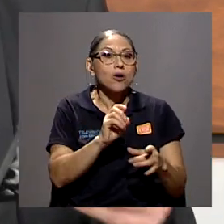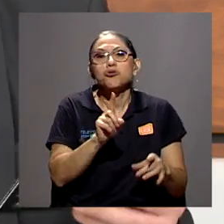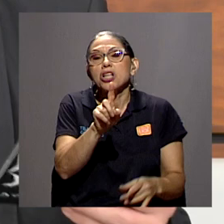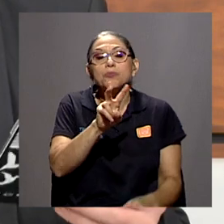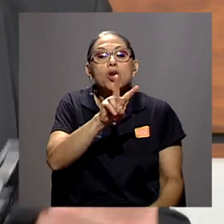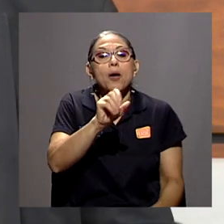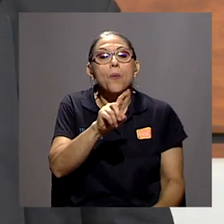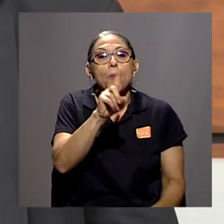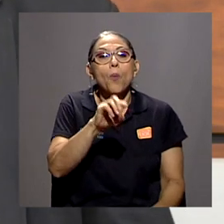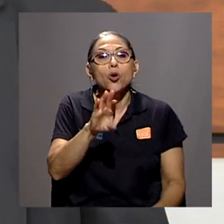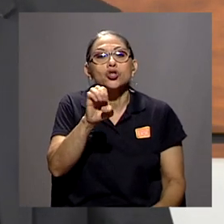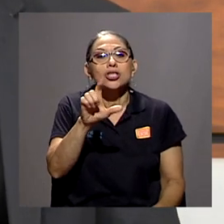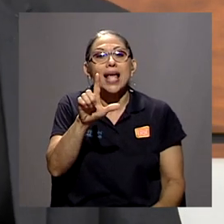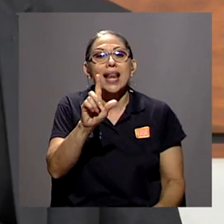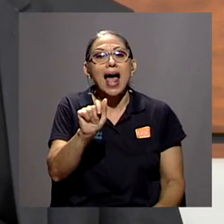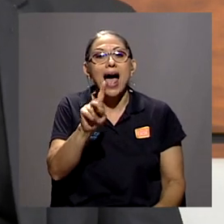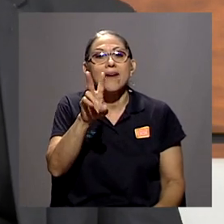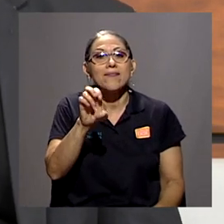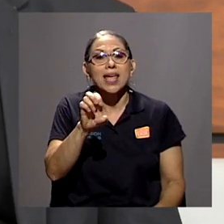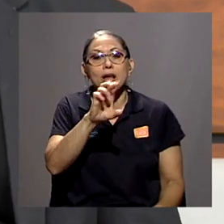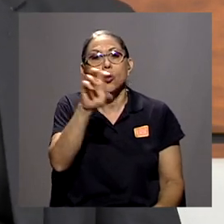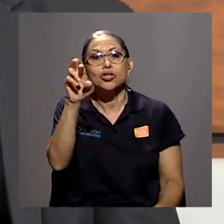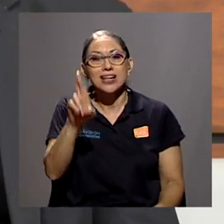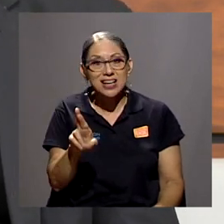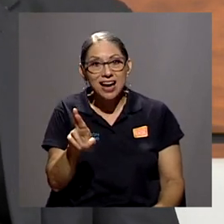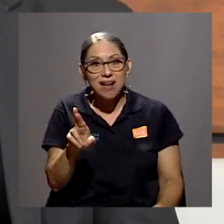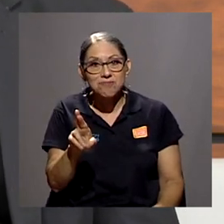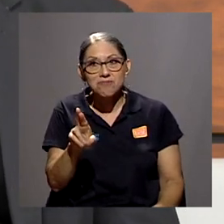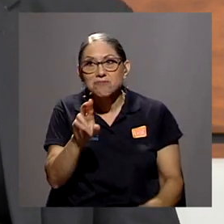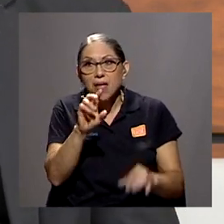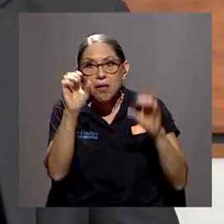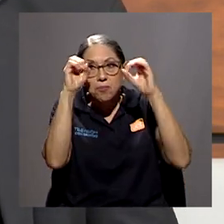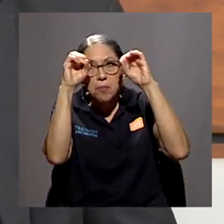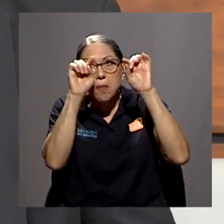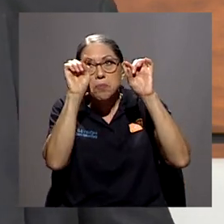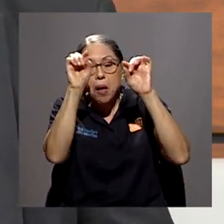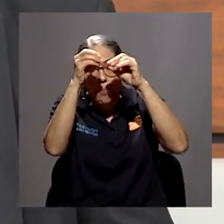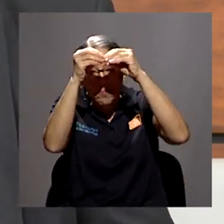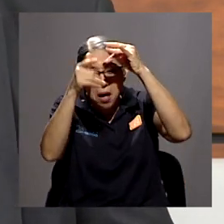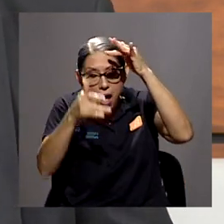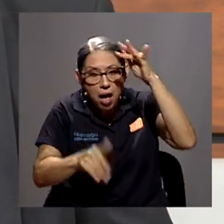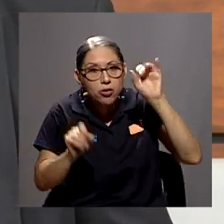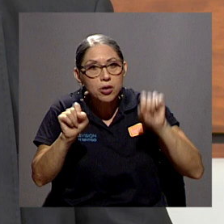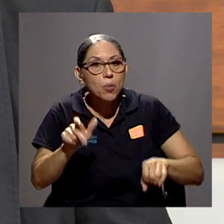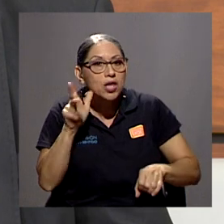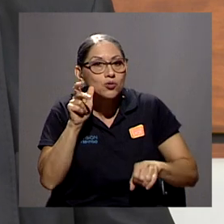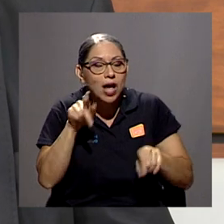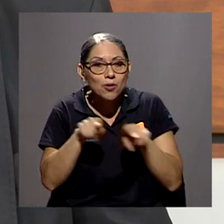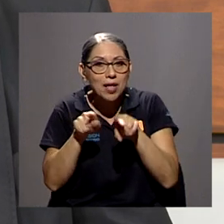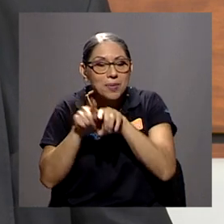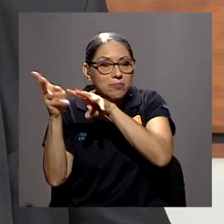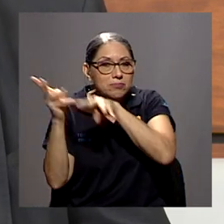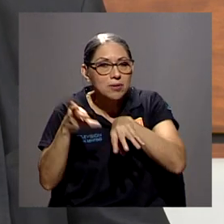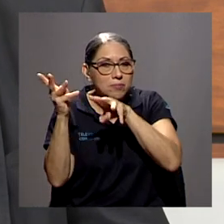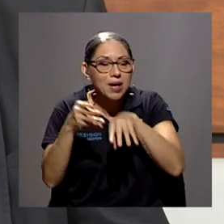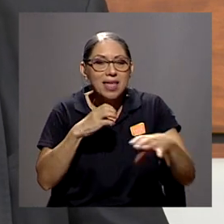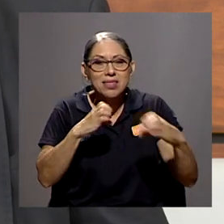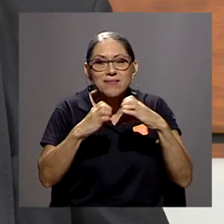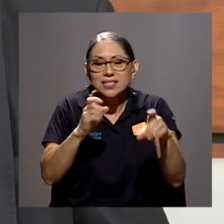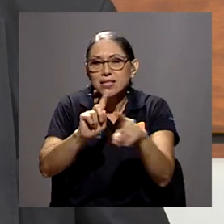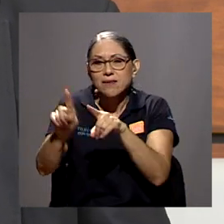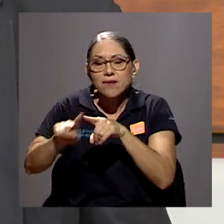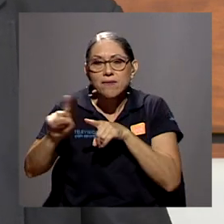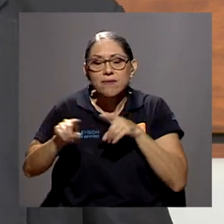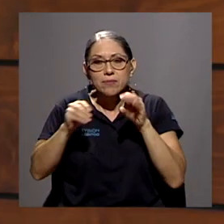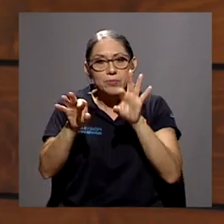costa rica y les va a salir inmediatamente en las plataformas donde pueden escuchar le va a dar toda la información y entrevistas y todas esas